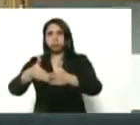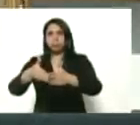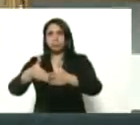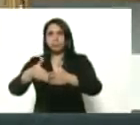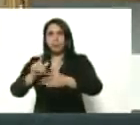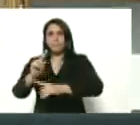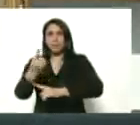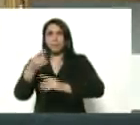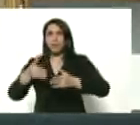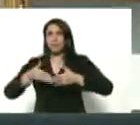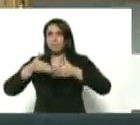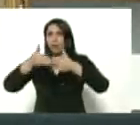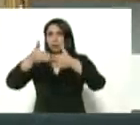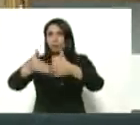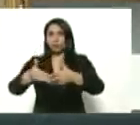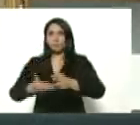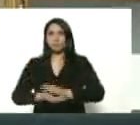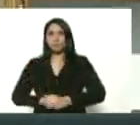primera embarcación.